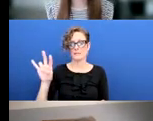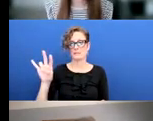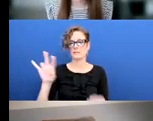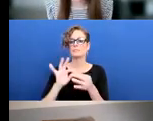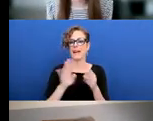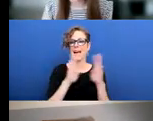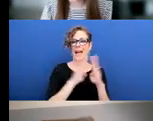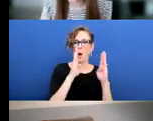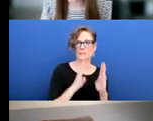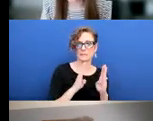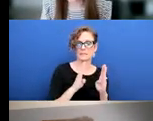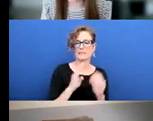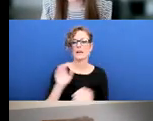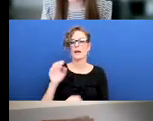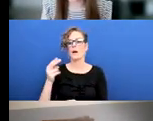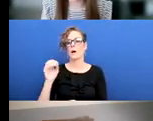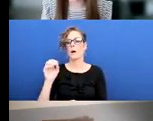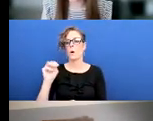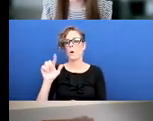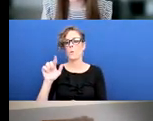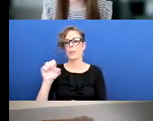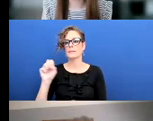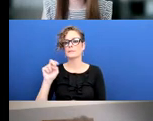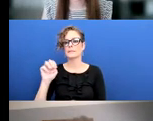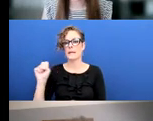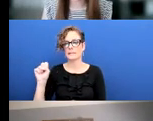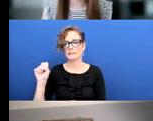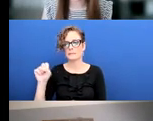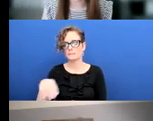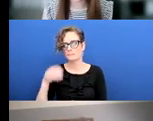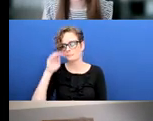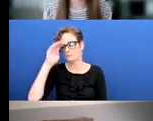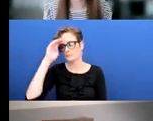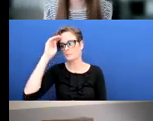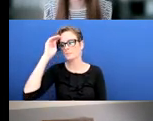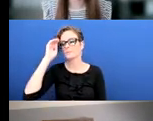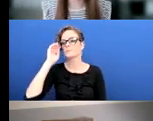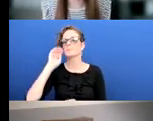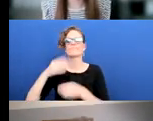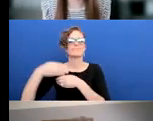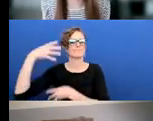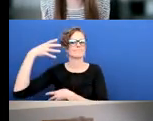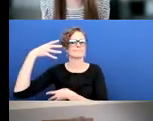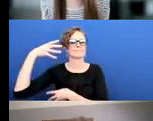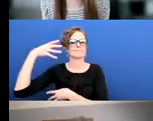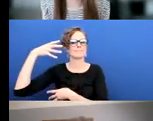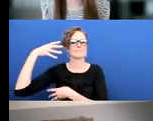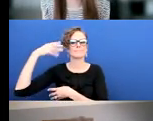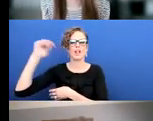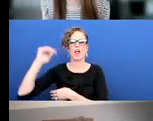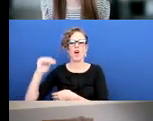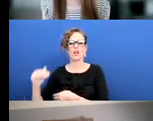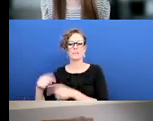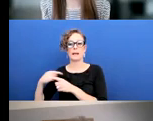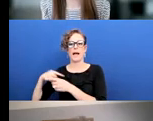1377 tiene que ver con vivienda y gente en situación de calle. Tiene una larga lista de cosas que se